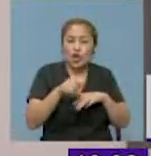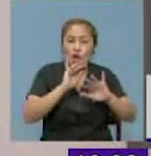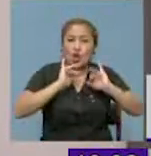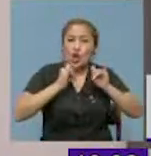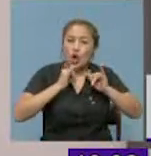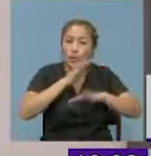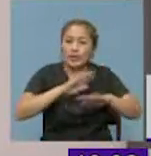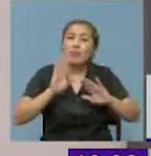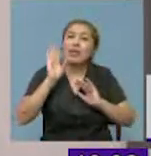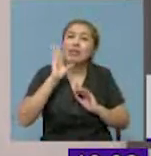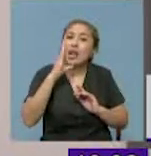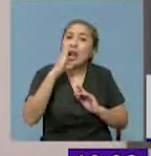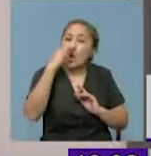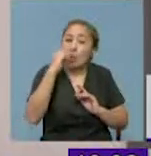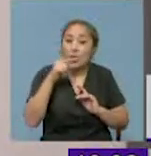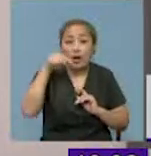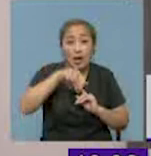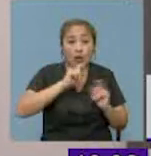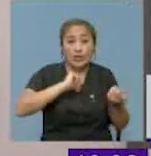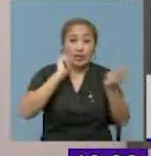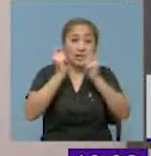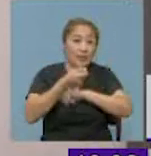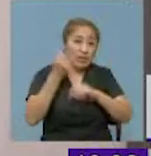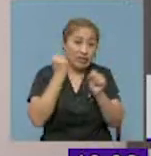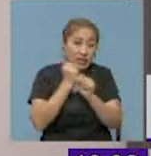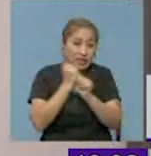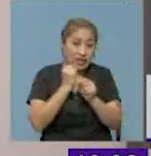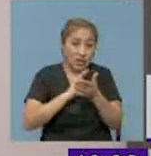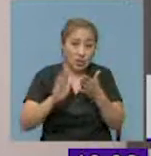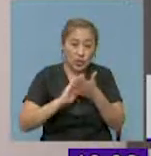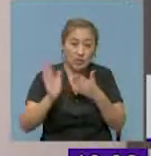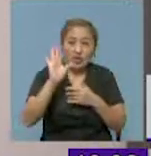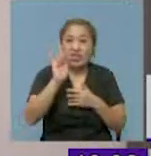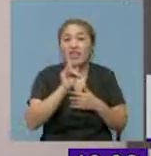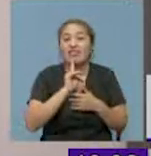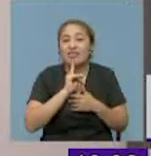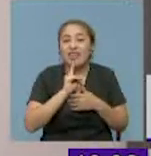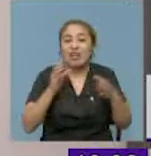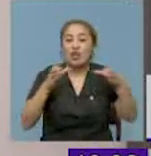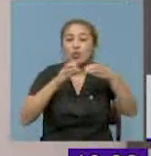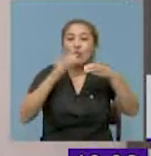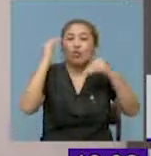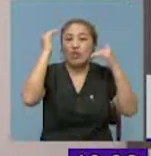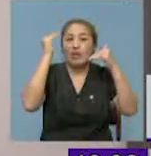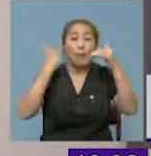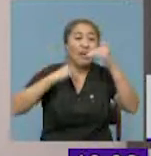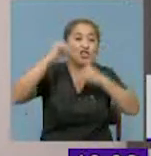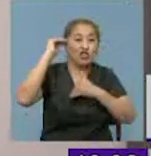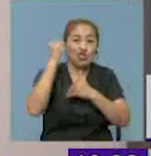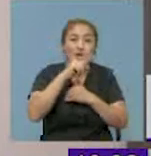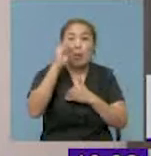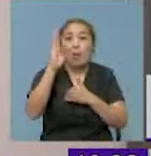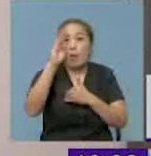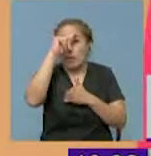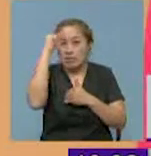de gimnasia de jujuy ahora con este trabajo en la primera división de la b nacional